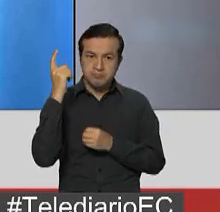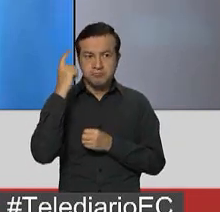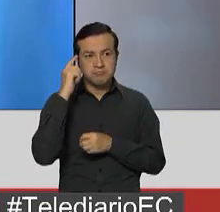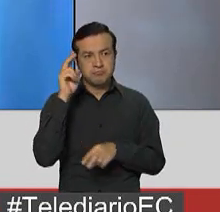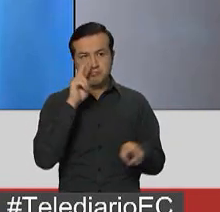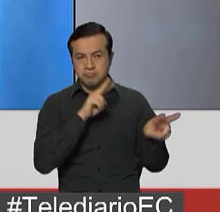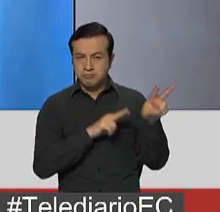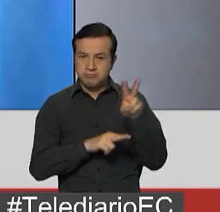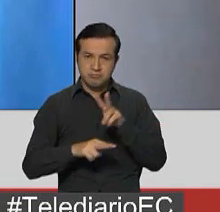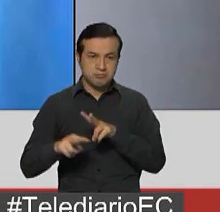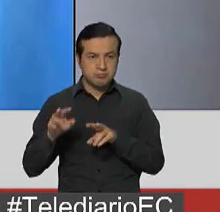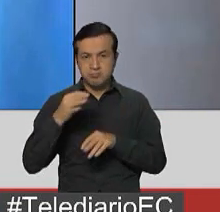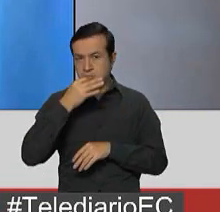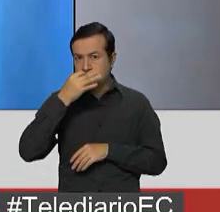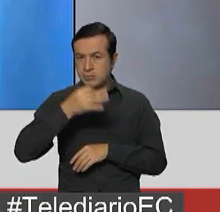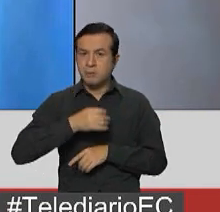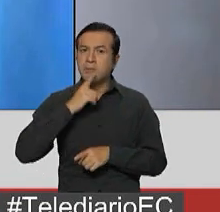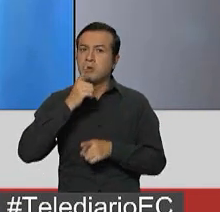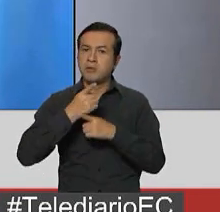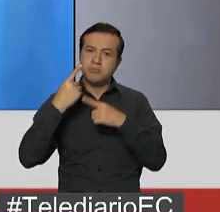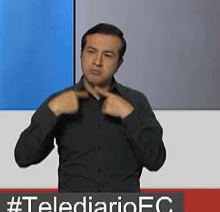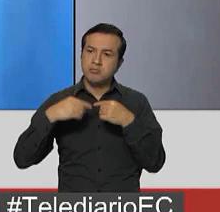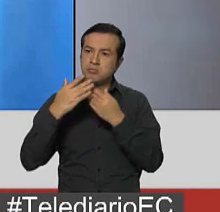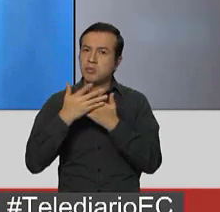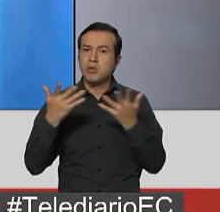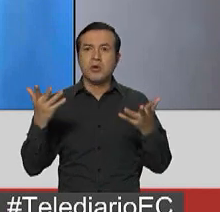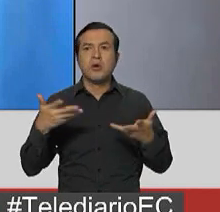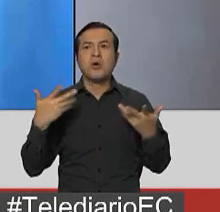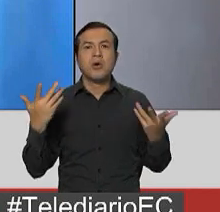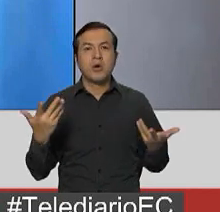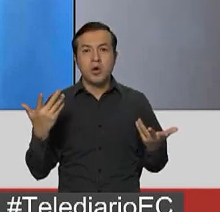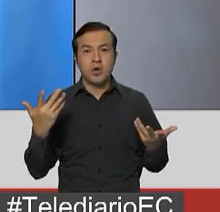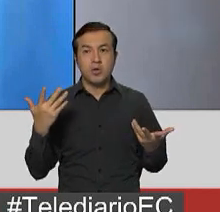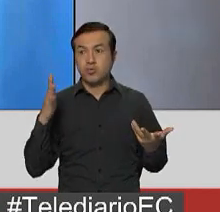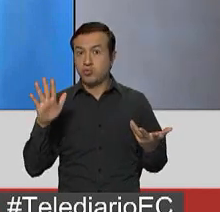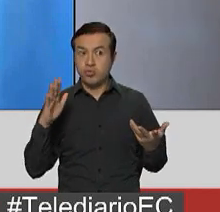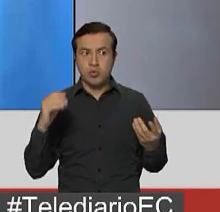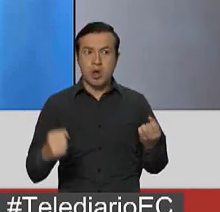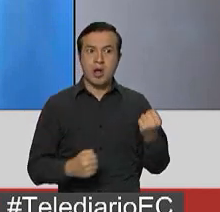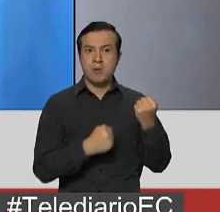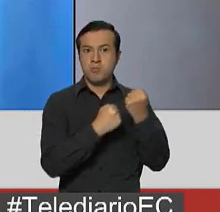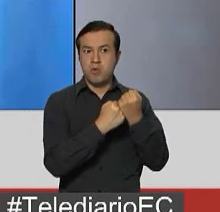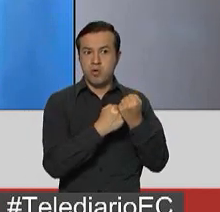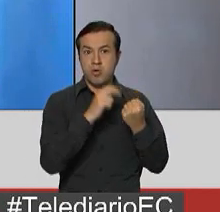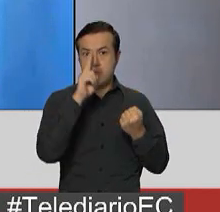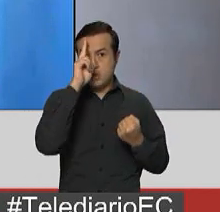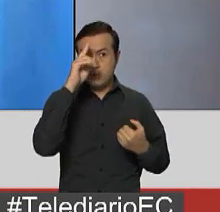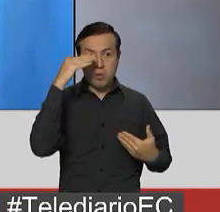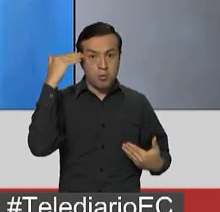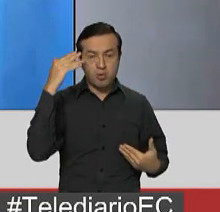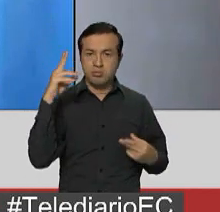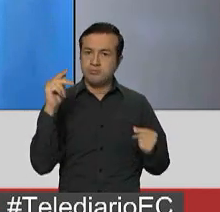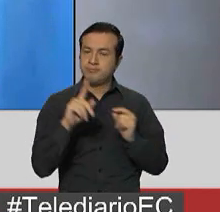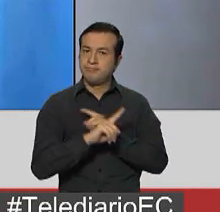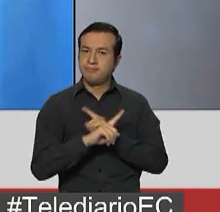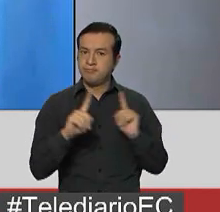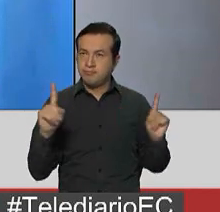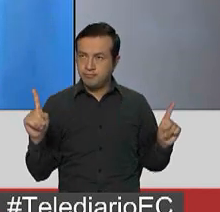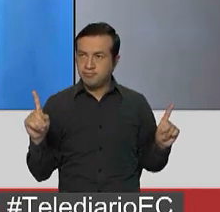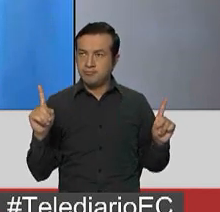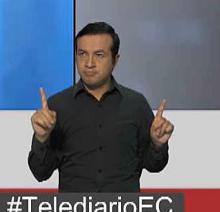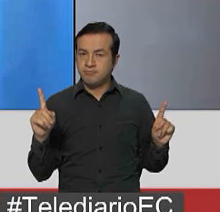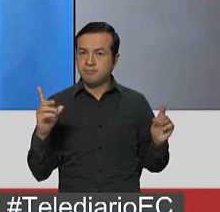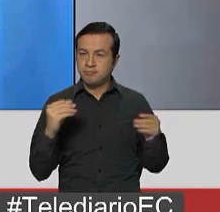consideran que es la verdad no pueden convertirse en instrumentos políticos puesto que